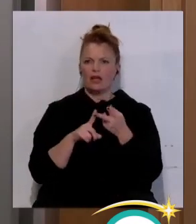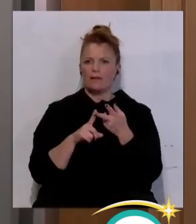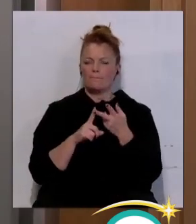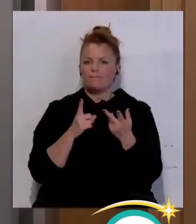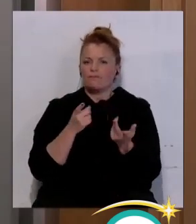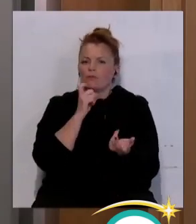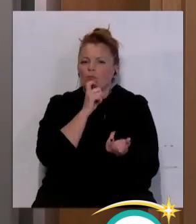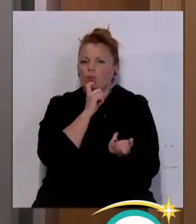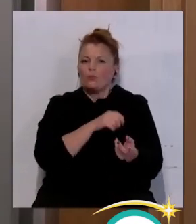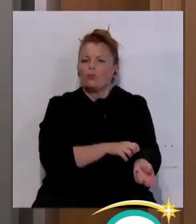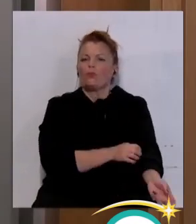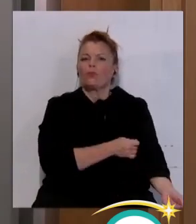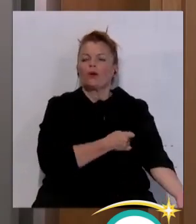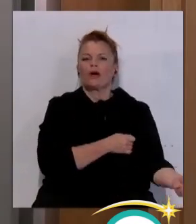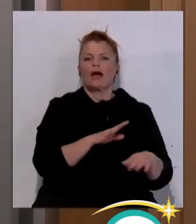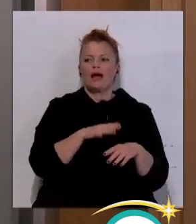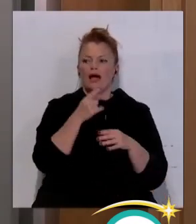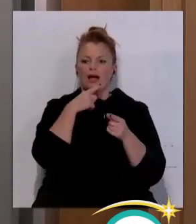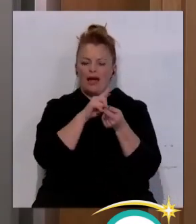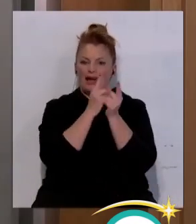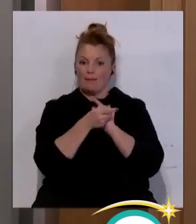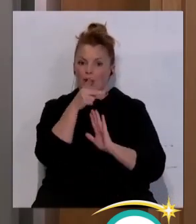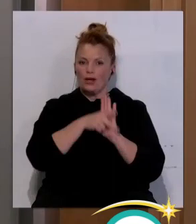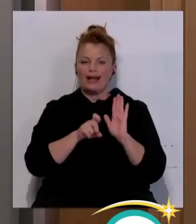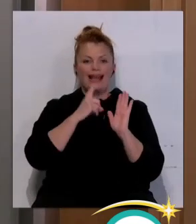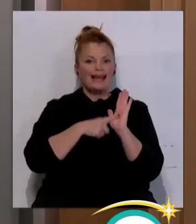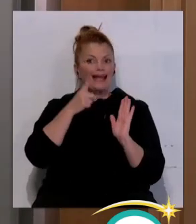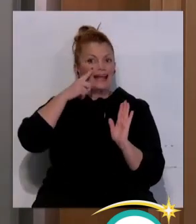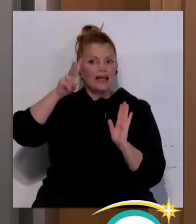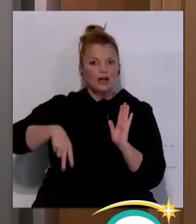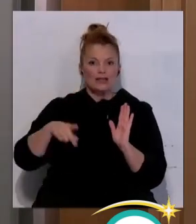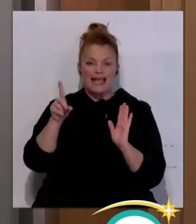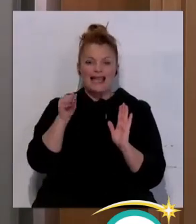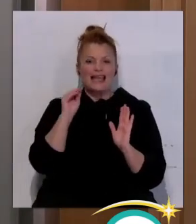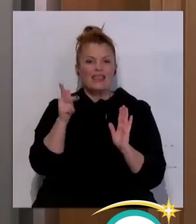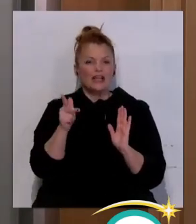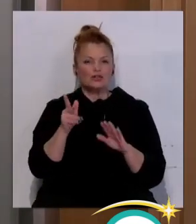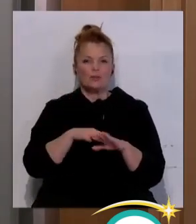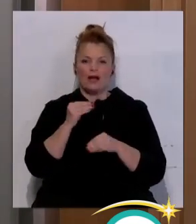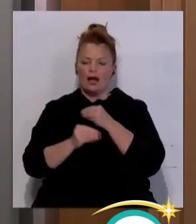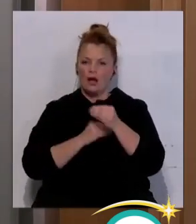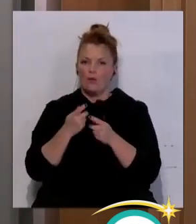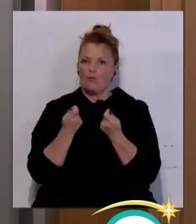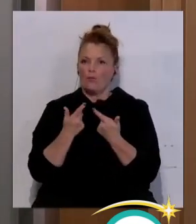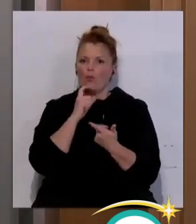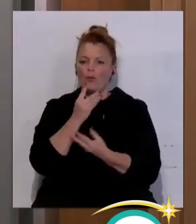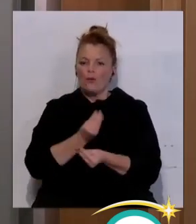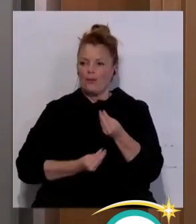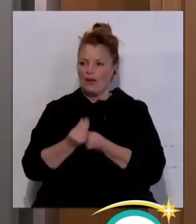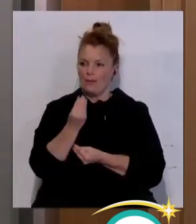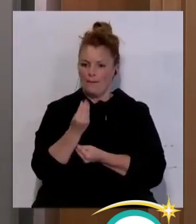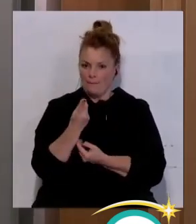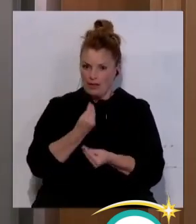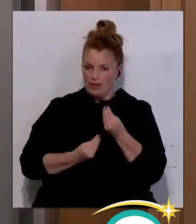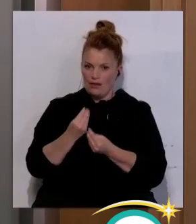no es porque, bueno, que hay un cambio de nomenclatura, pero la ley no reconoce ese derecho por el hecho de considerarlo muchas veces como